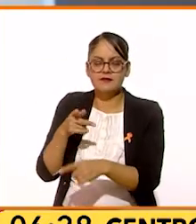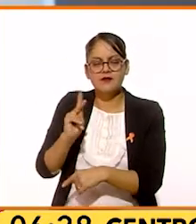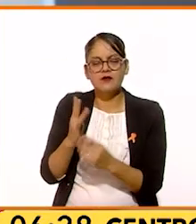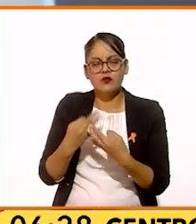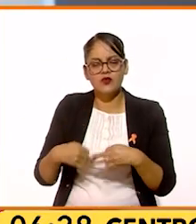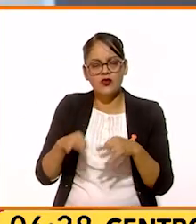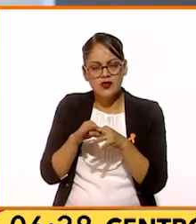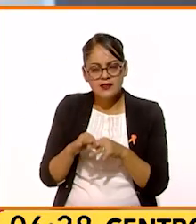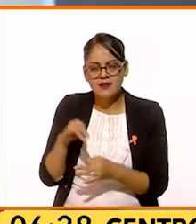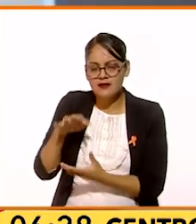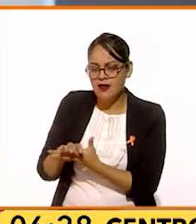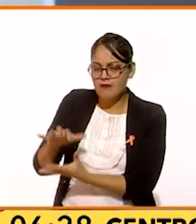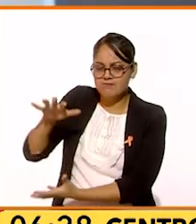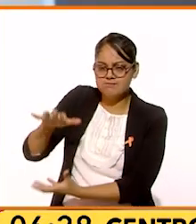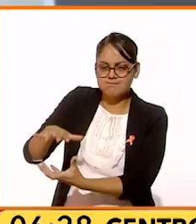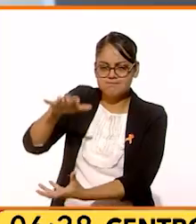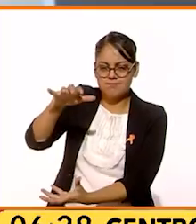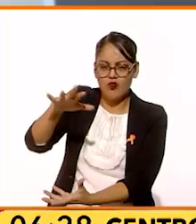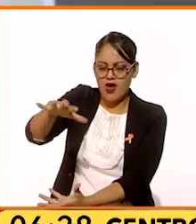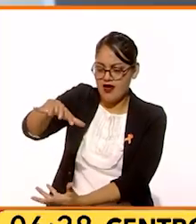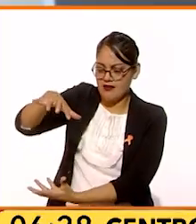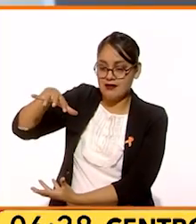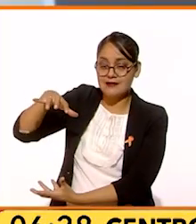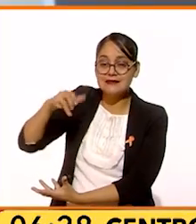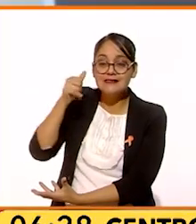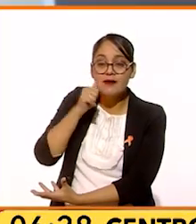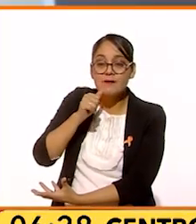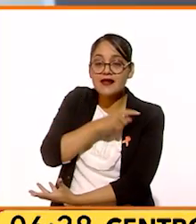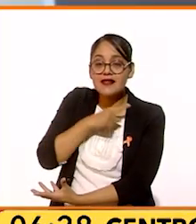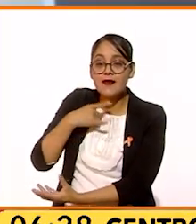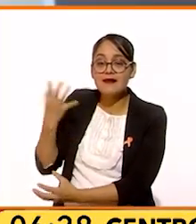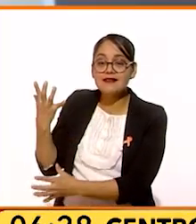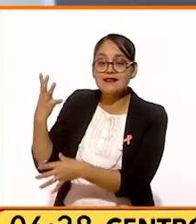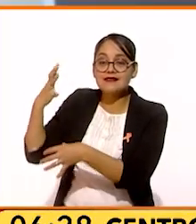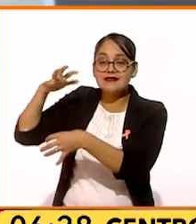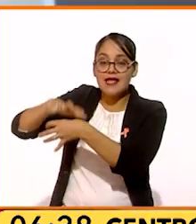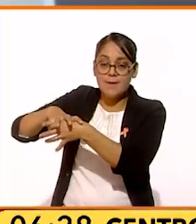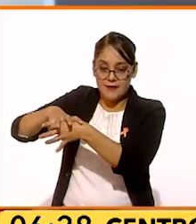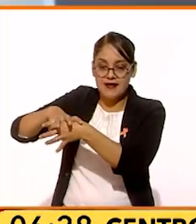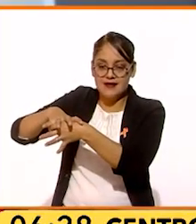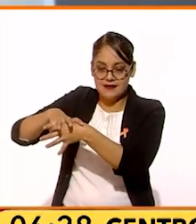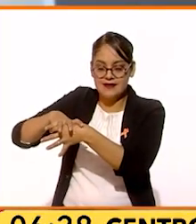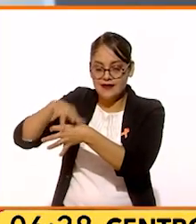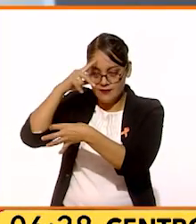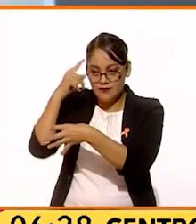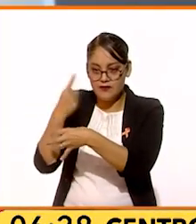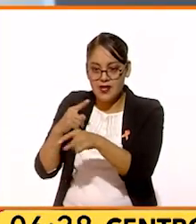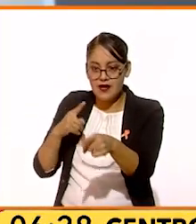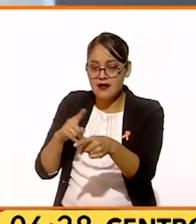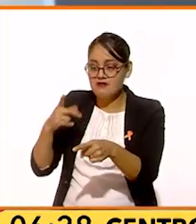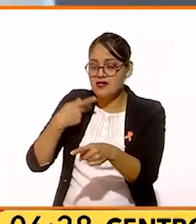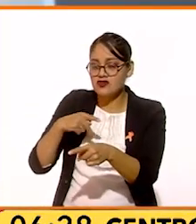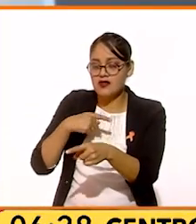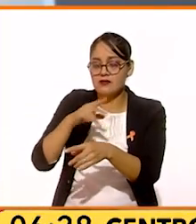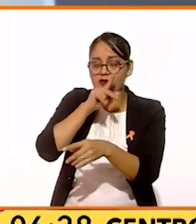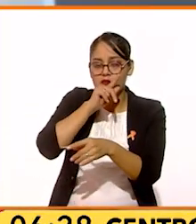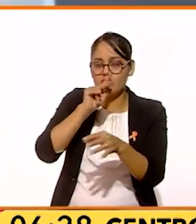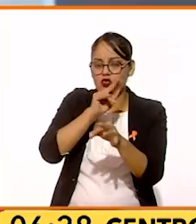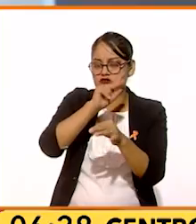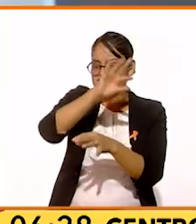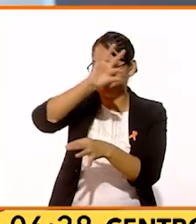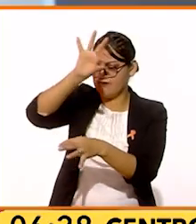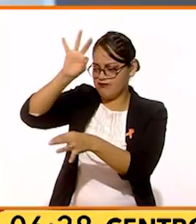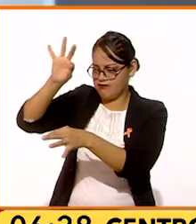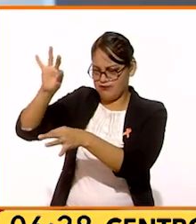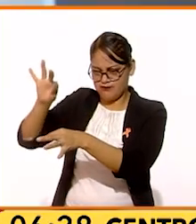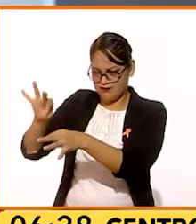los recipientes de recolección de agua tapados para evitar que los moscos lleguen, depositen sus huevecillos y que ahí